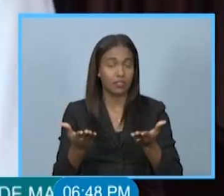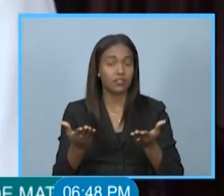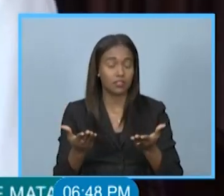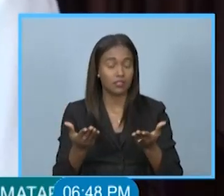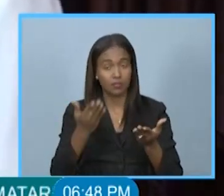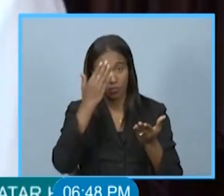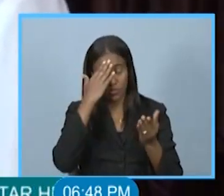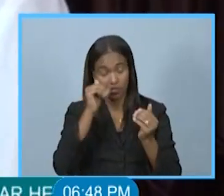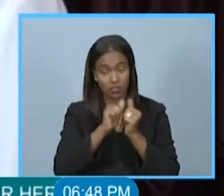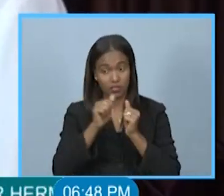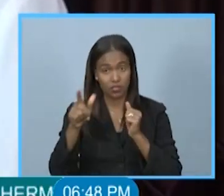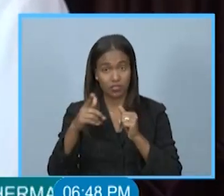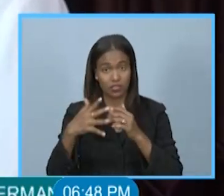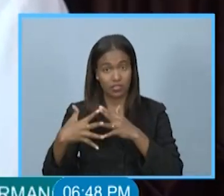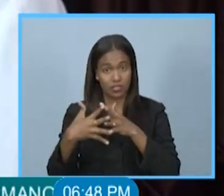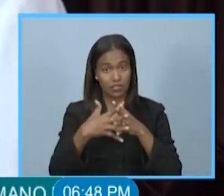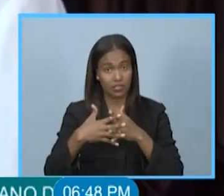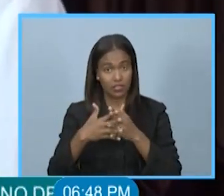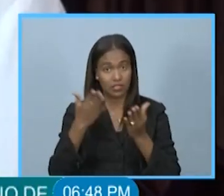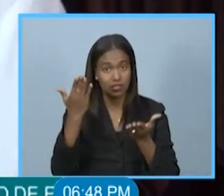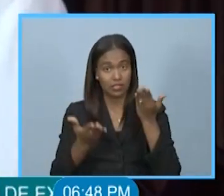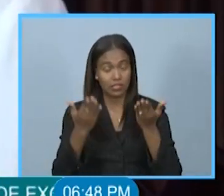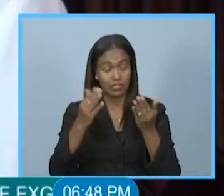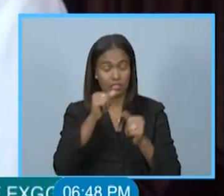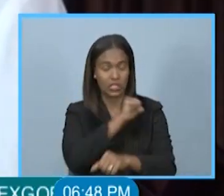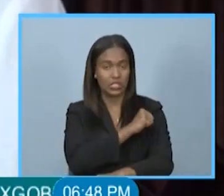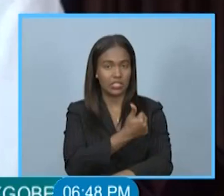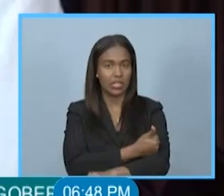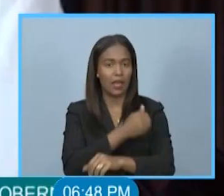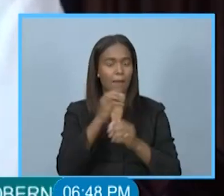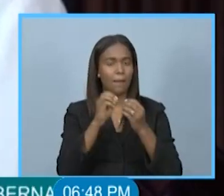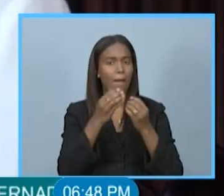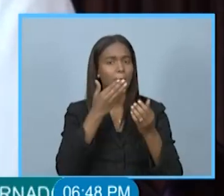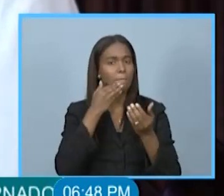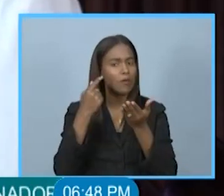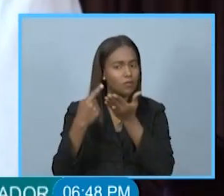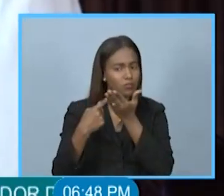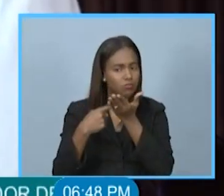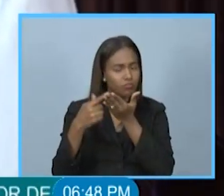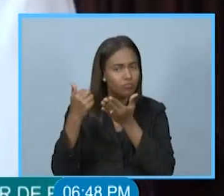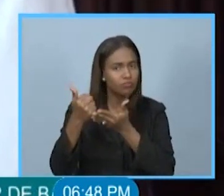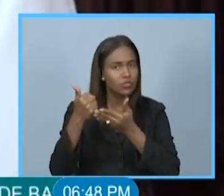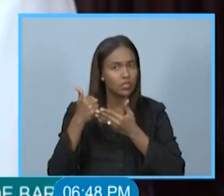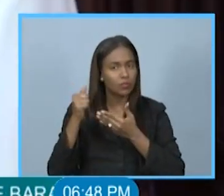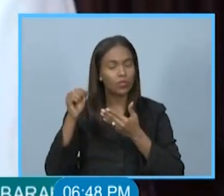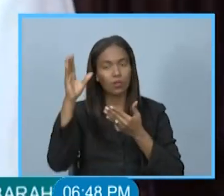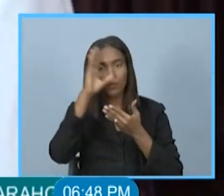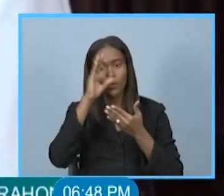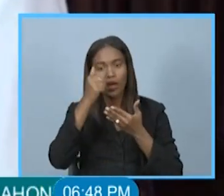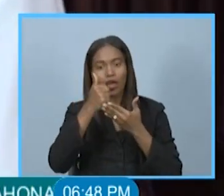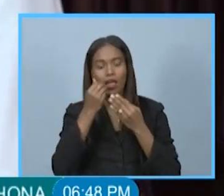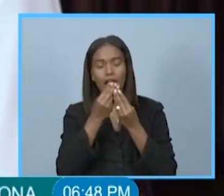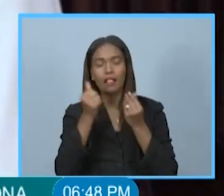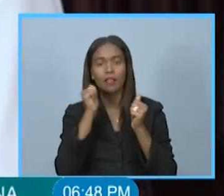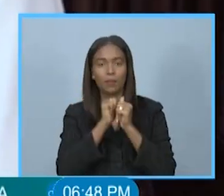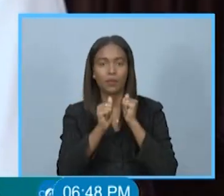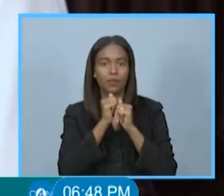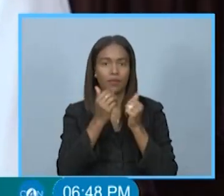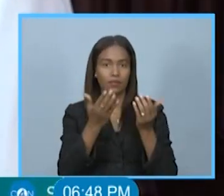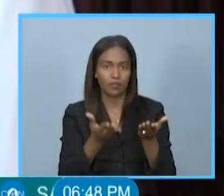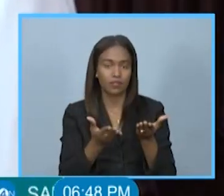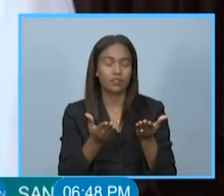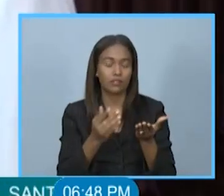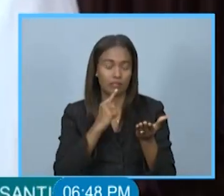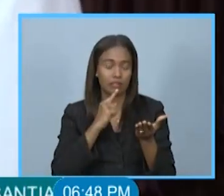así por parte de Estados Unidos quizás una actitud más conciliatoria que no y que ayuden a buscar una solución a ese problema